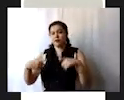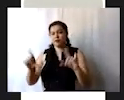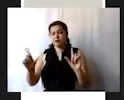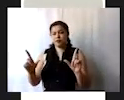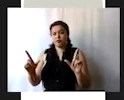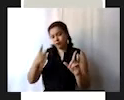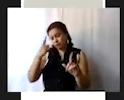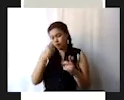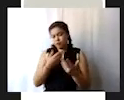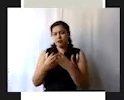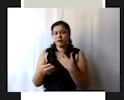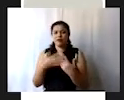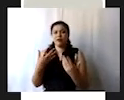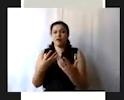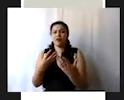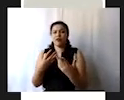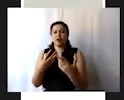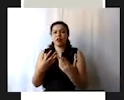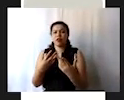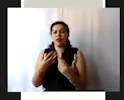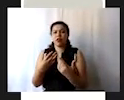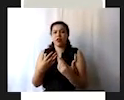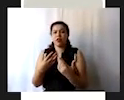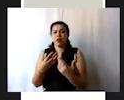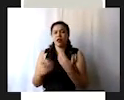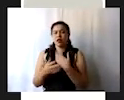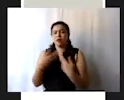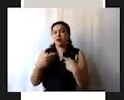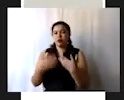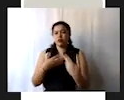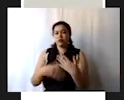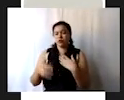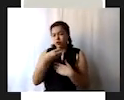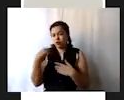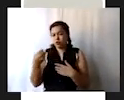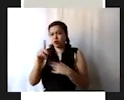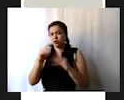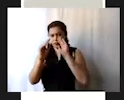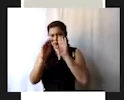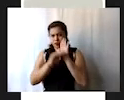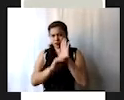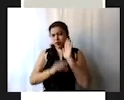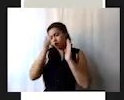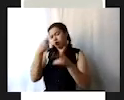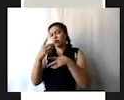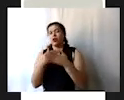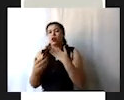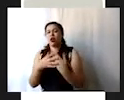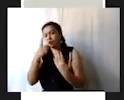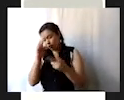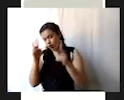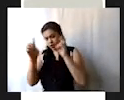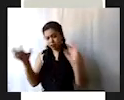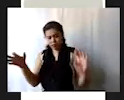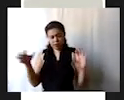los actores involucrados en un proceso de organización y estructuración de sus acciones por temas en relación con los